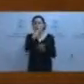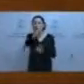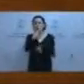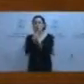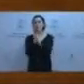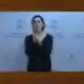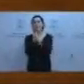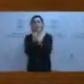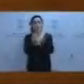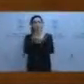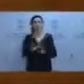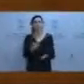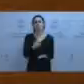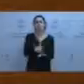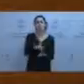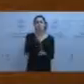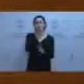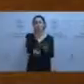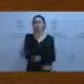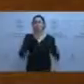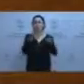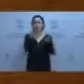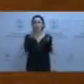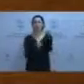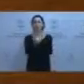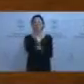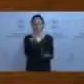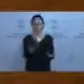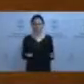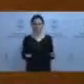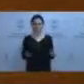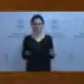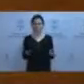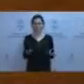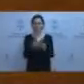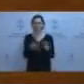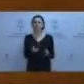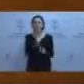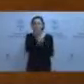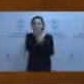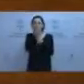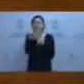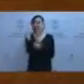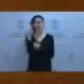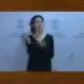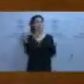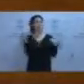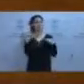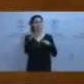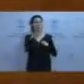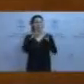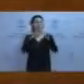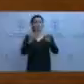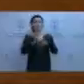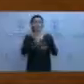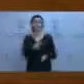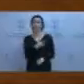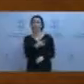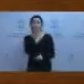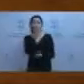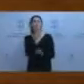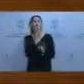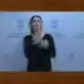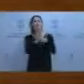región muestran la debilidad de la capacidad de recuperación económica. Parece que estas noticias no son buenas noticias para Asturias, por desgracia. ¿Qué piensa hacer al